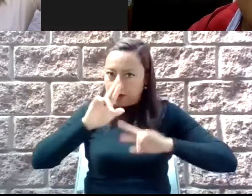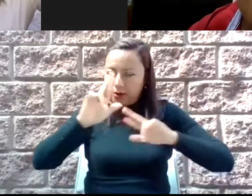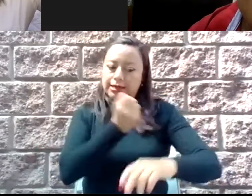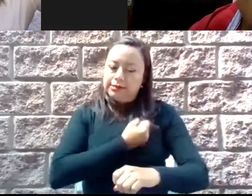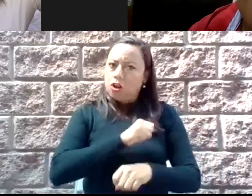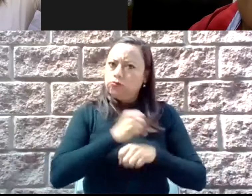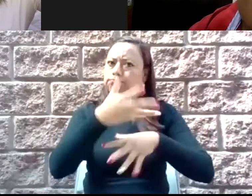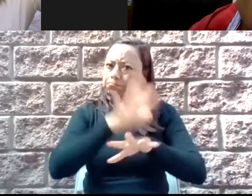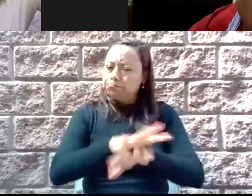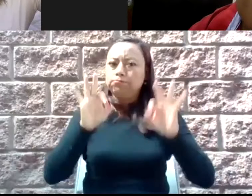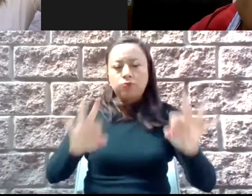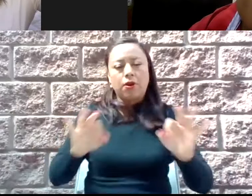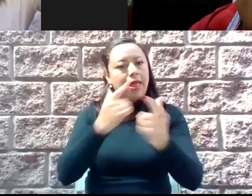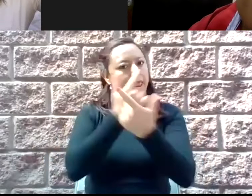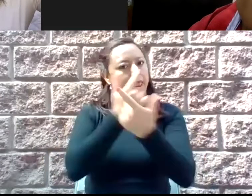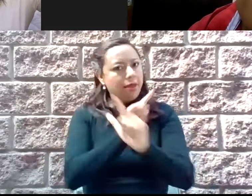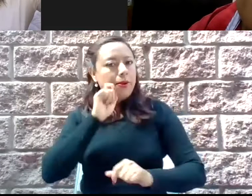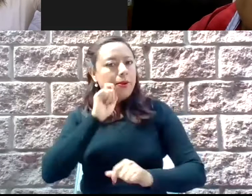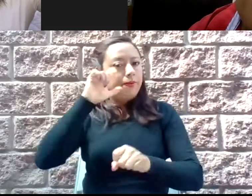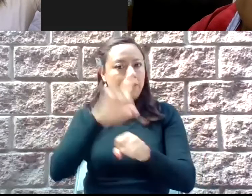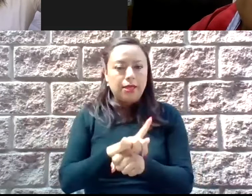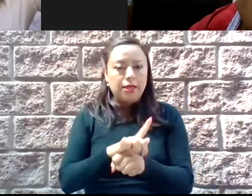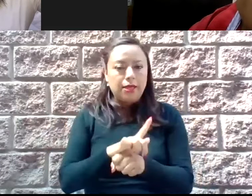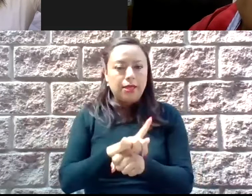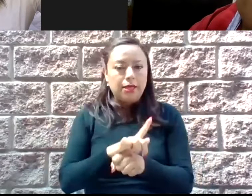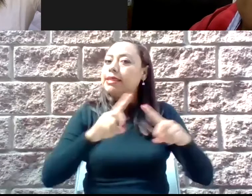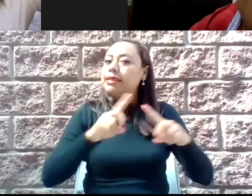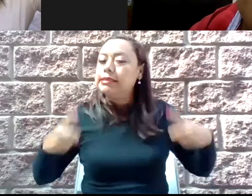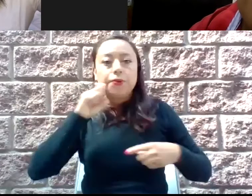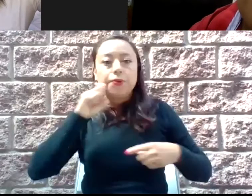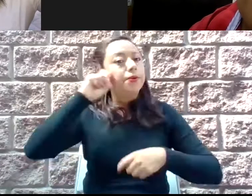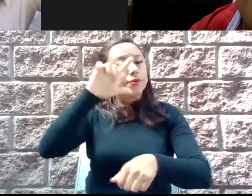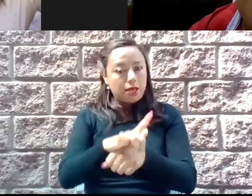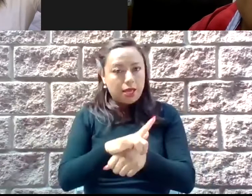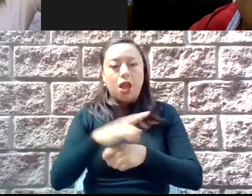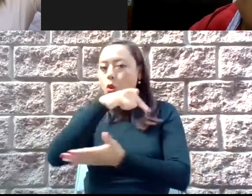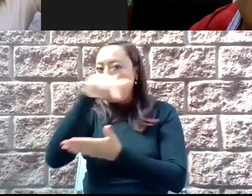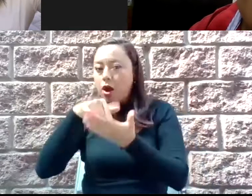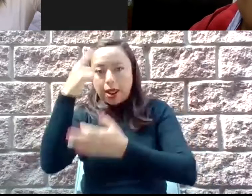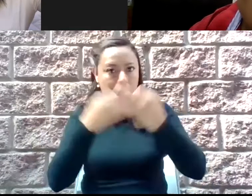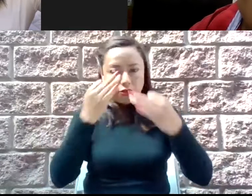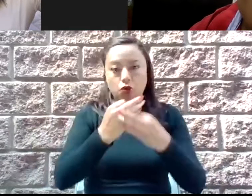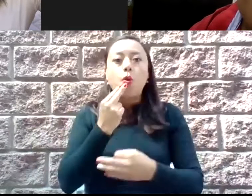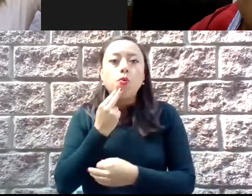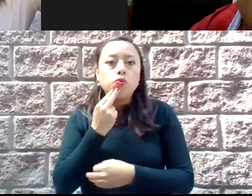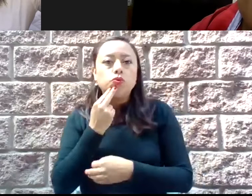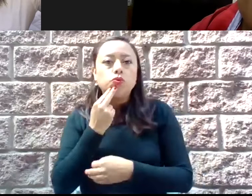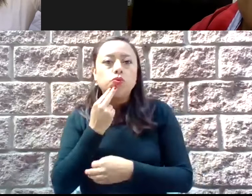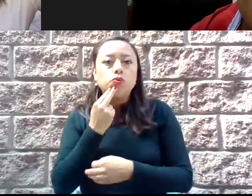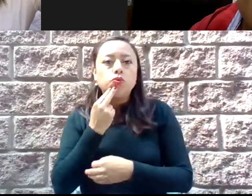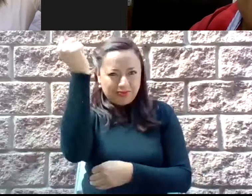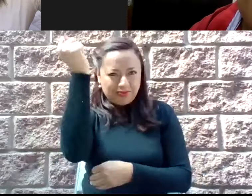libertad sexual, al libre desarrollo de la sexualidad, al espacio público, al uso de las tecnologías de la información y